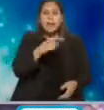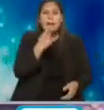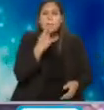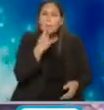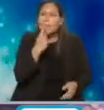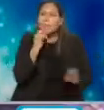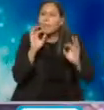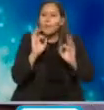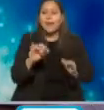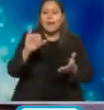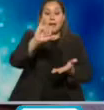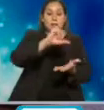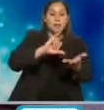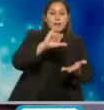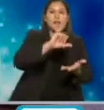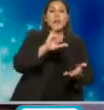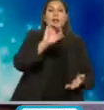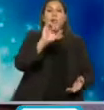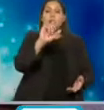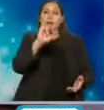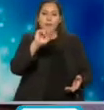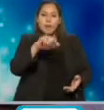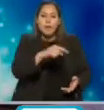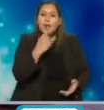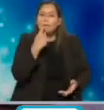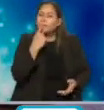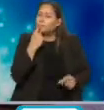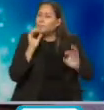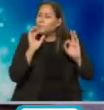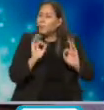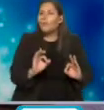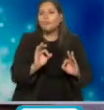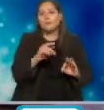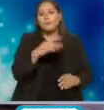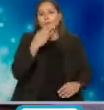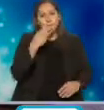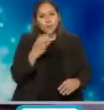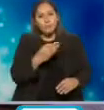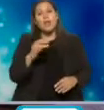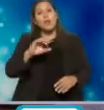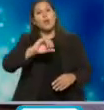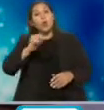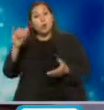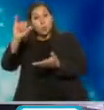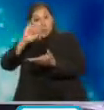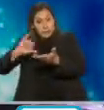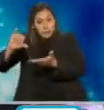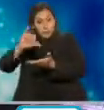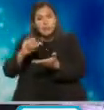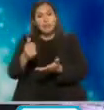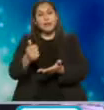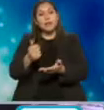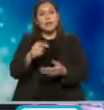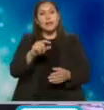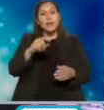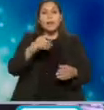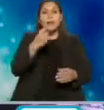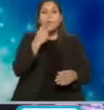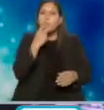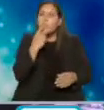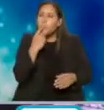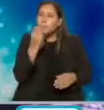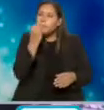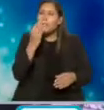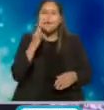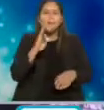ejemplo, el aceite de oliva imprime sabor. Delicioso. Y los demás aceites pueden ayudar a potencializar los sabores de la comida